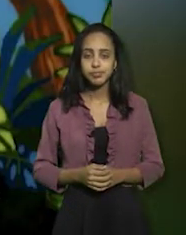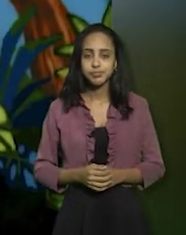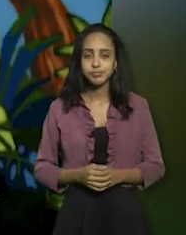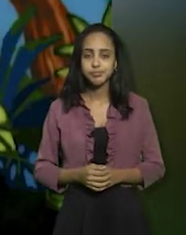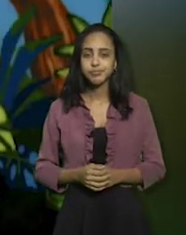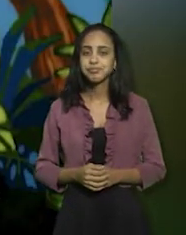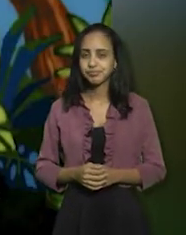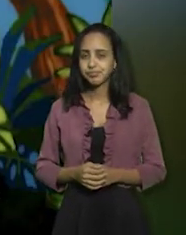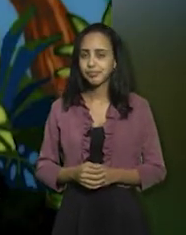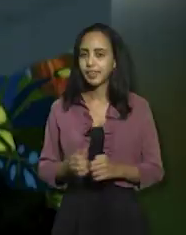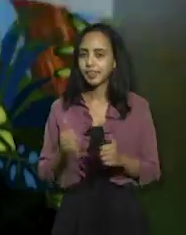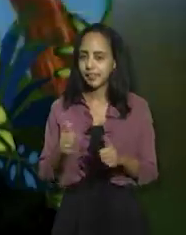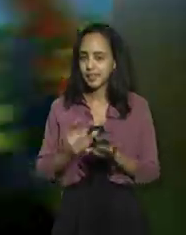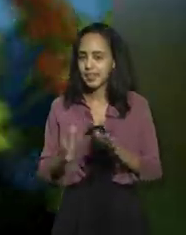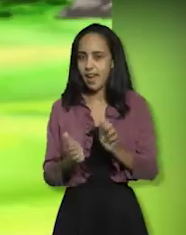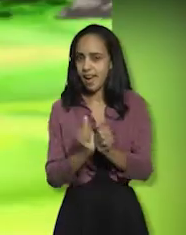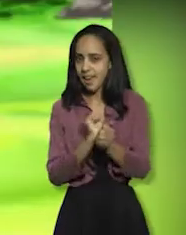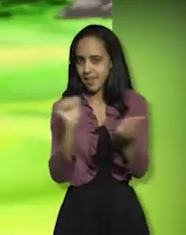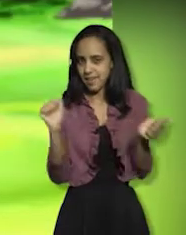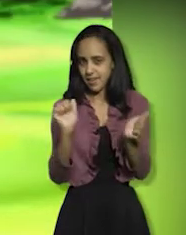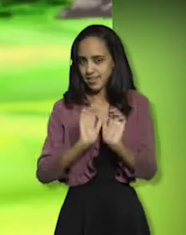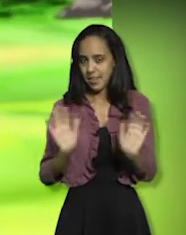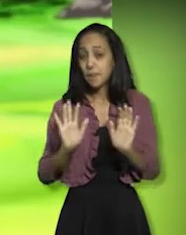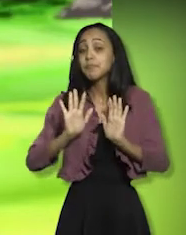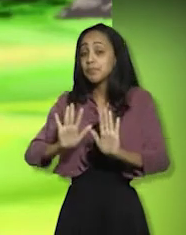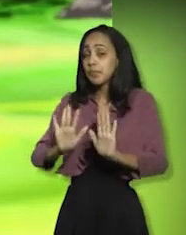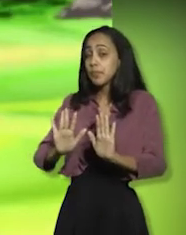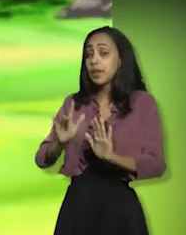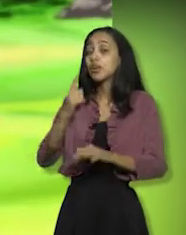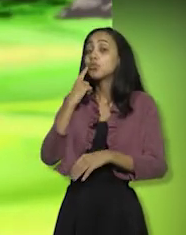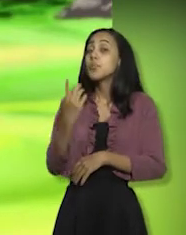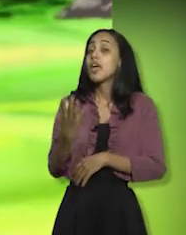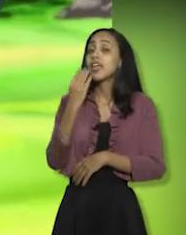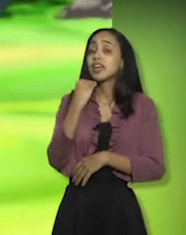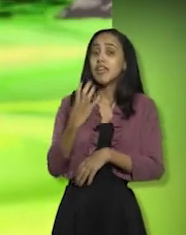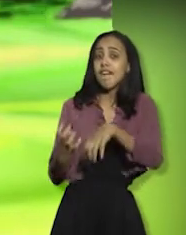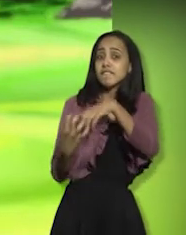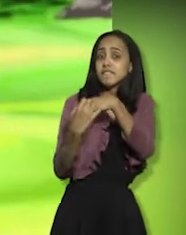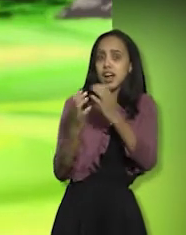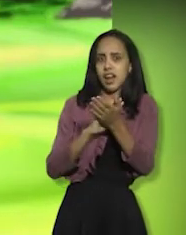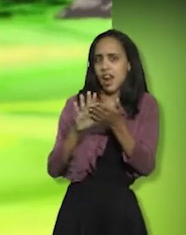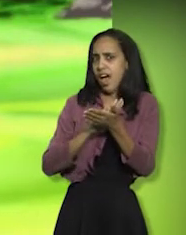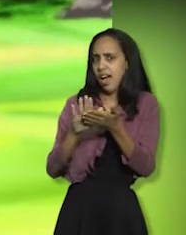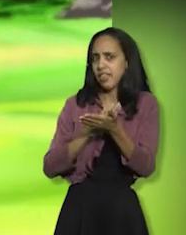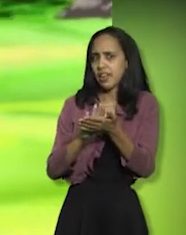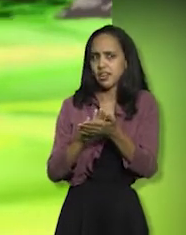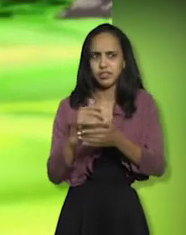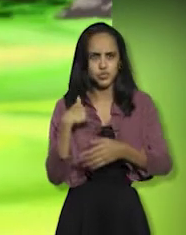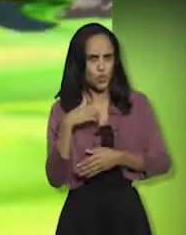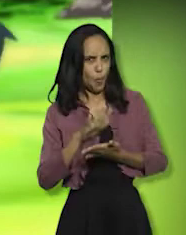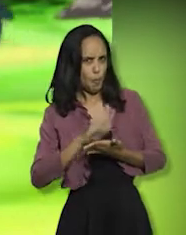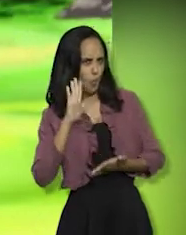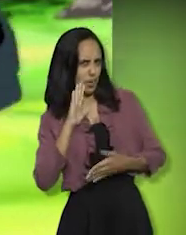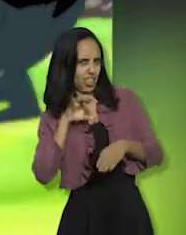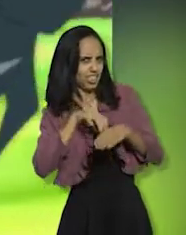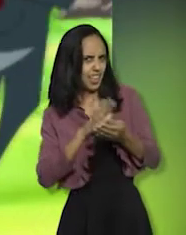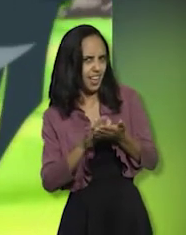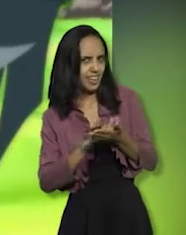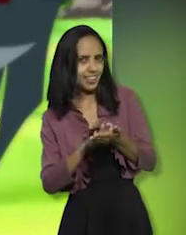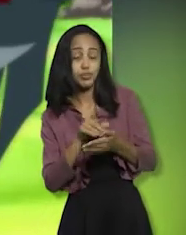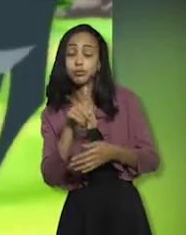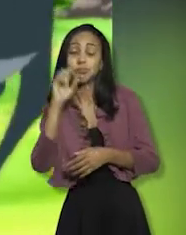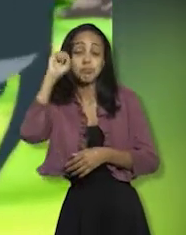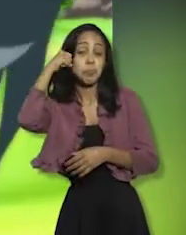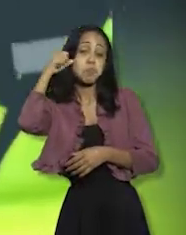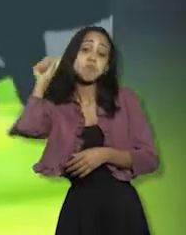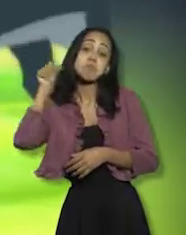Bien, ya estás libre. Espera, espera. Me prometiste que no me harías daño. ¿Te lo prometí? ¡Ja! ¡Qué mala